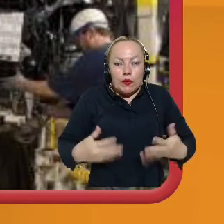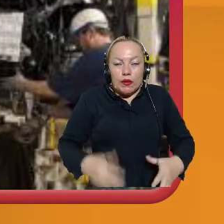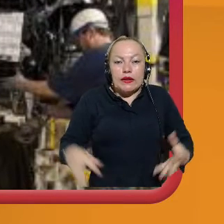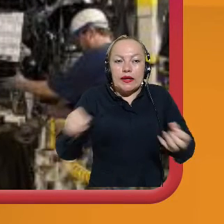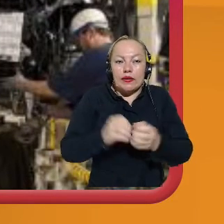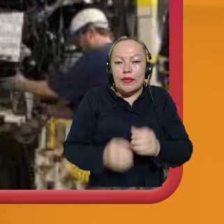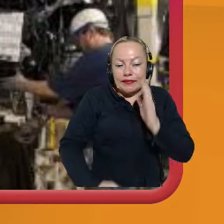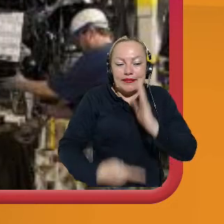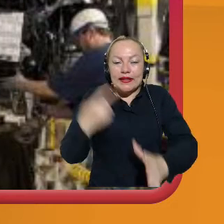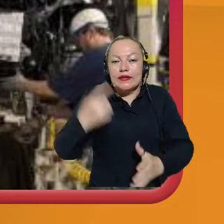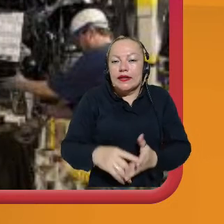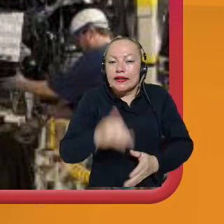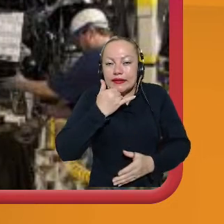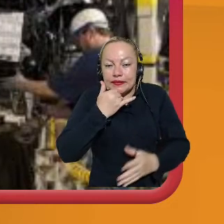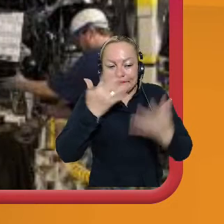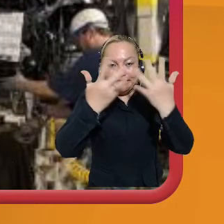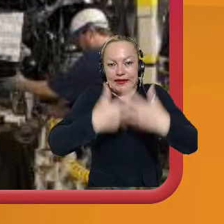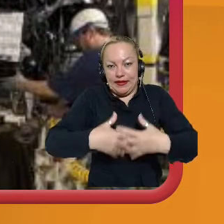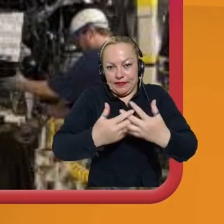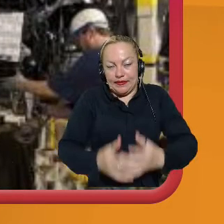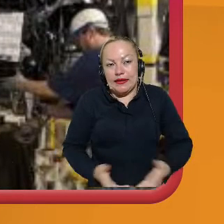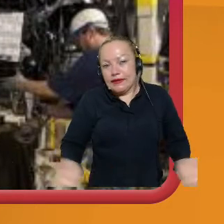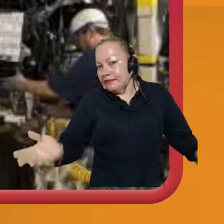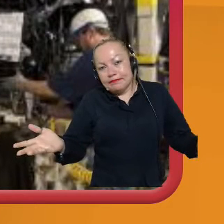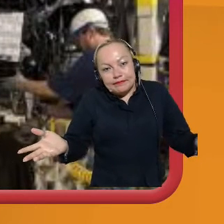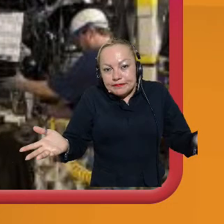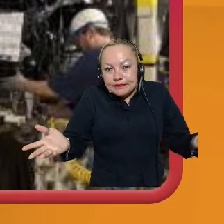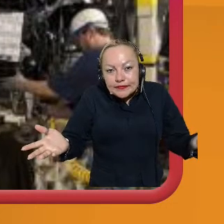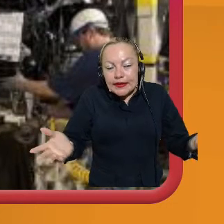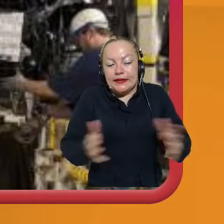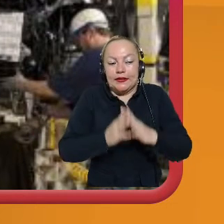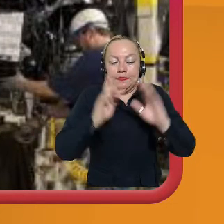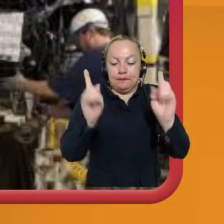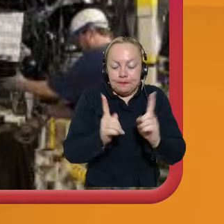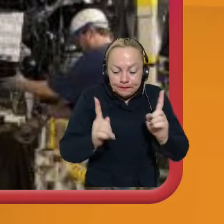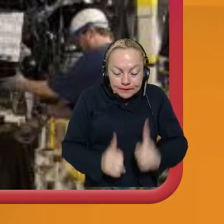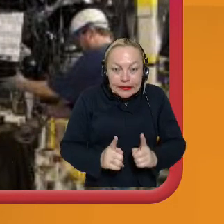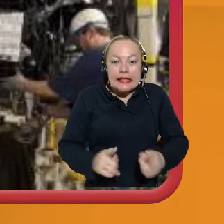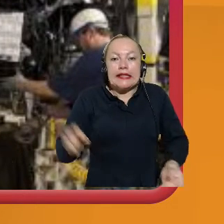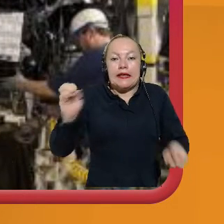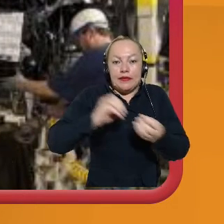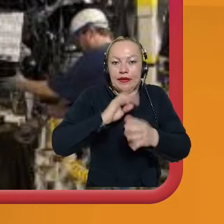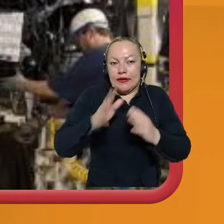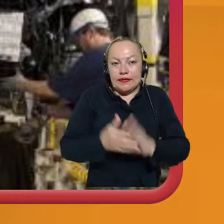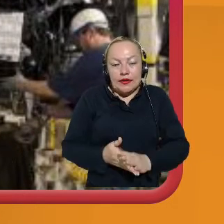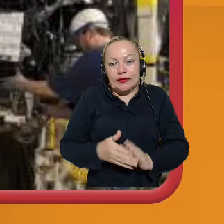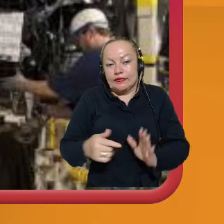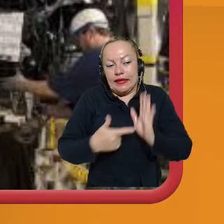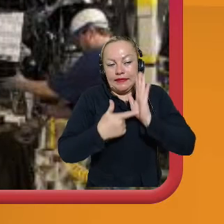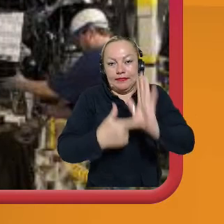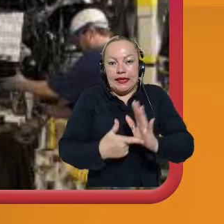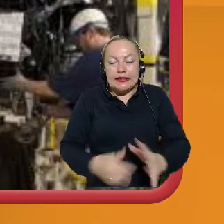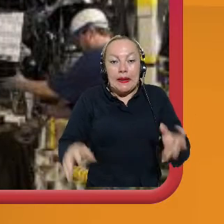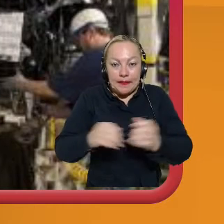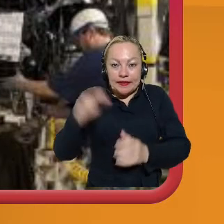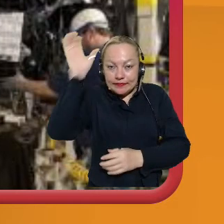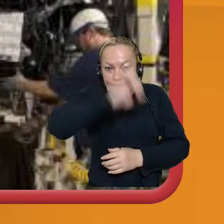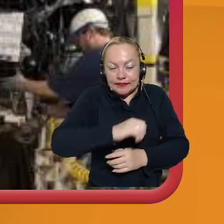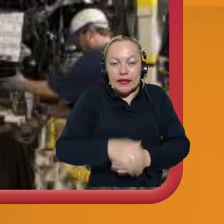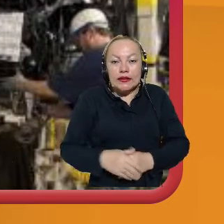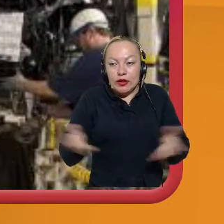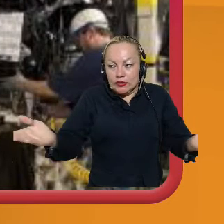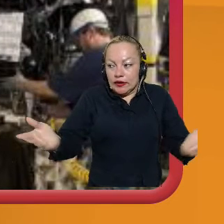automáticamente, ¿qué sucede en una empresa? Pues empieza a haber economía, reducción de personal. De personal. Cuando hay reducción de ventas, es reducción de personal, ¿cierto? Público allá